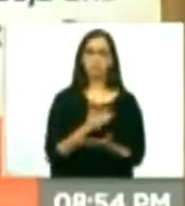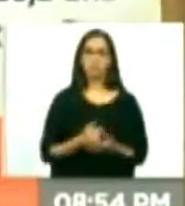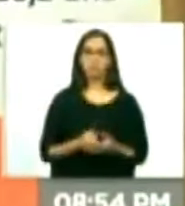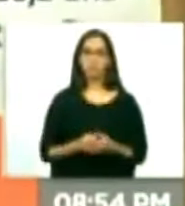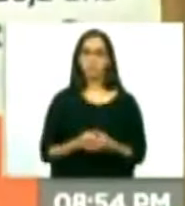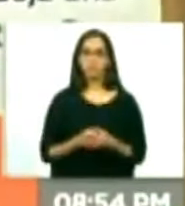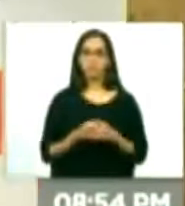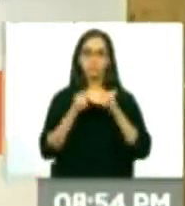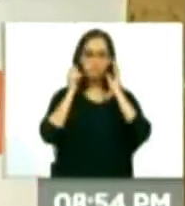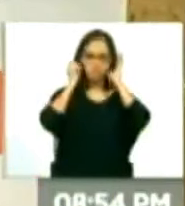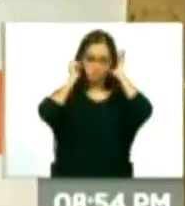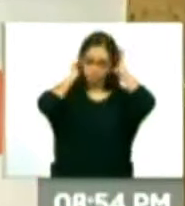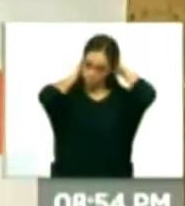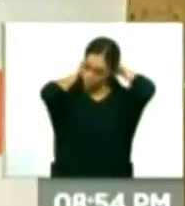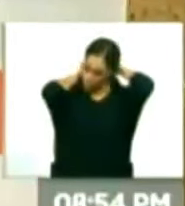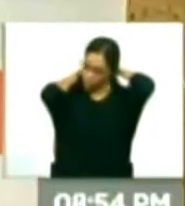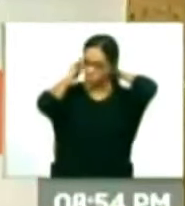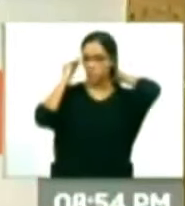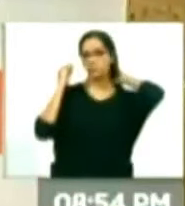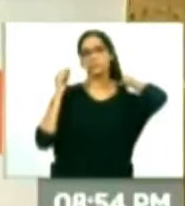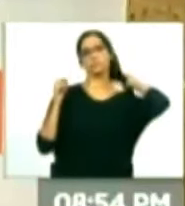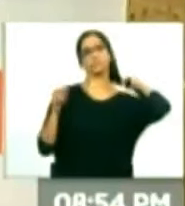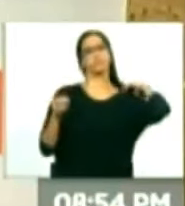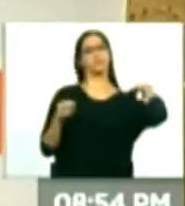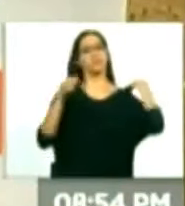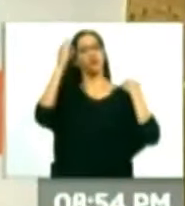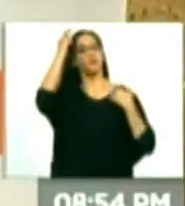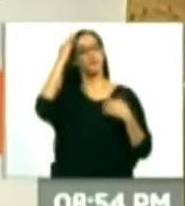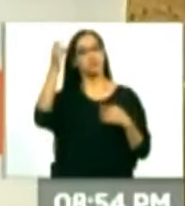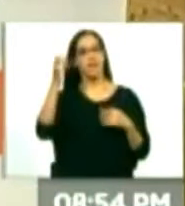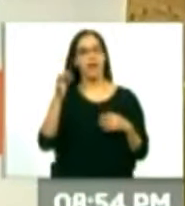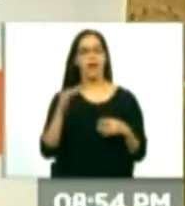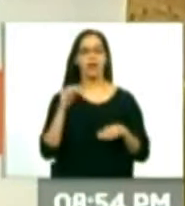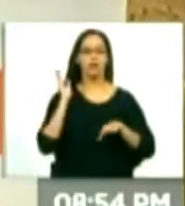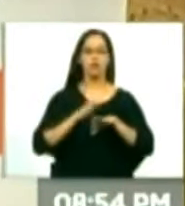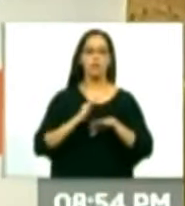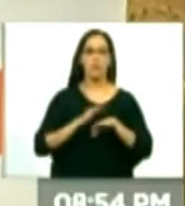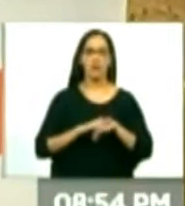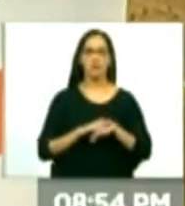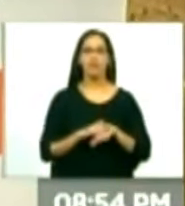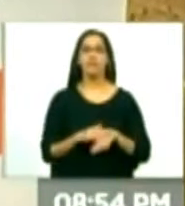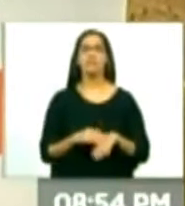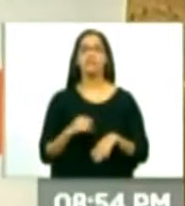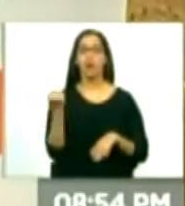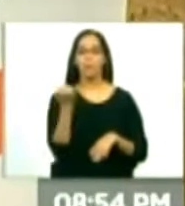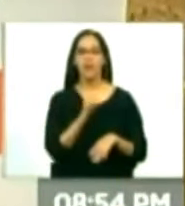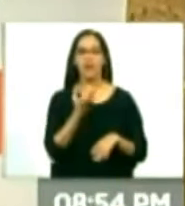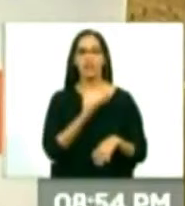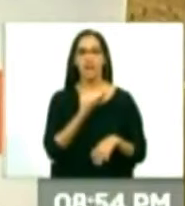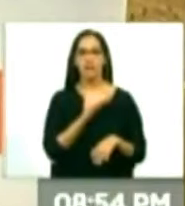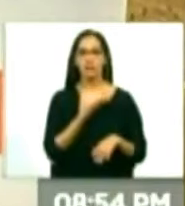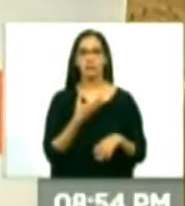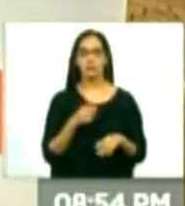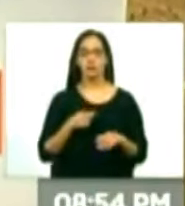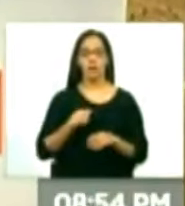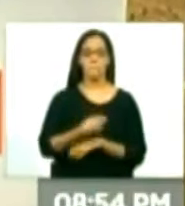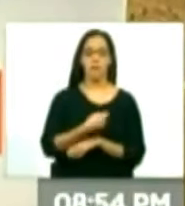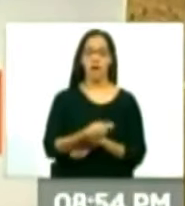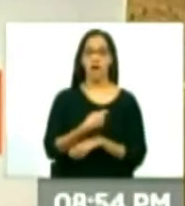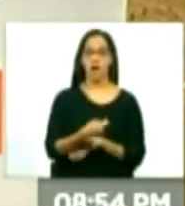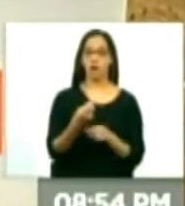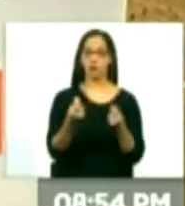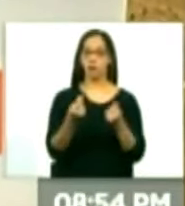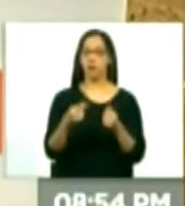Noticias Caracol. Concejal salpicado por homicidio de alcalde de Sutatausa habría ofrecido dinero por otros